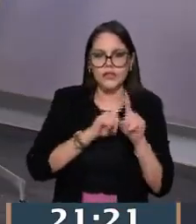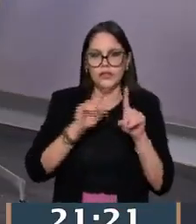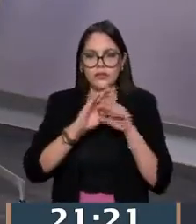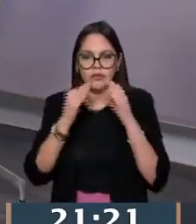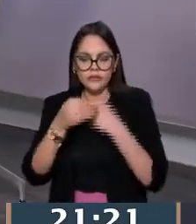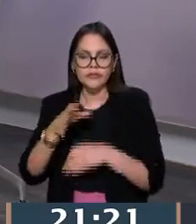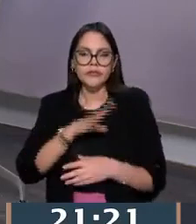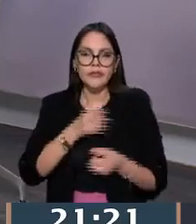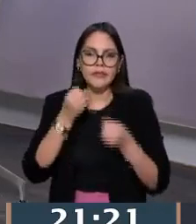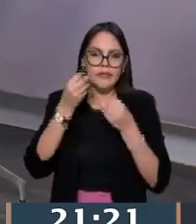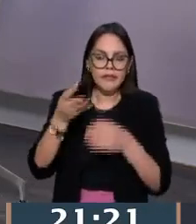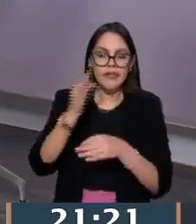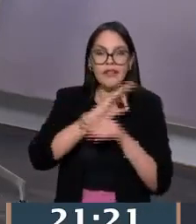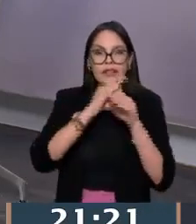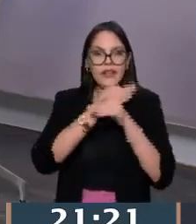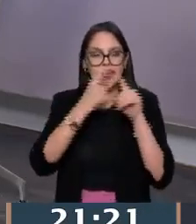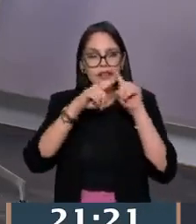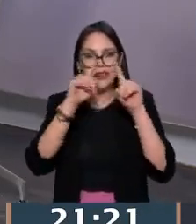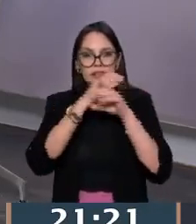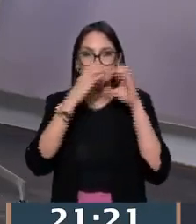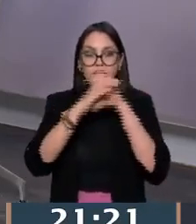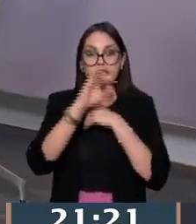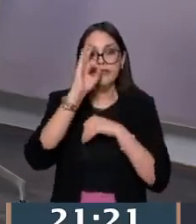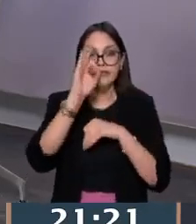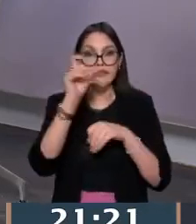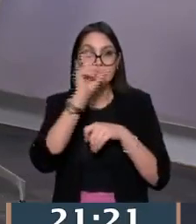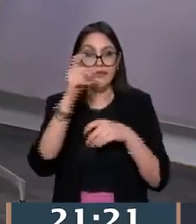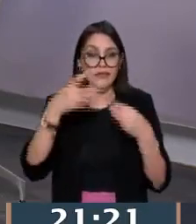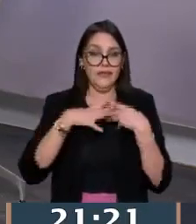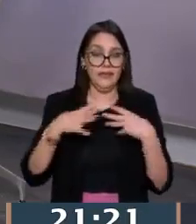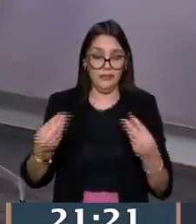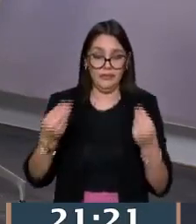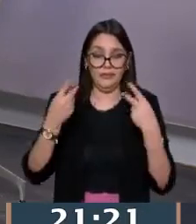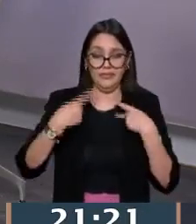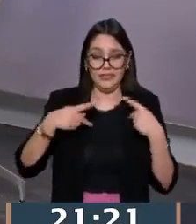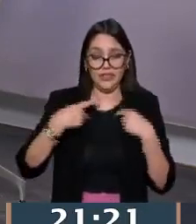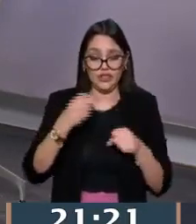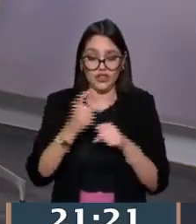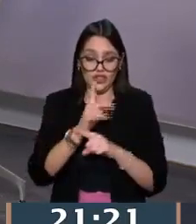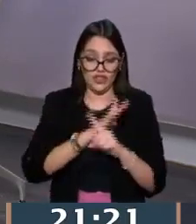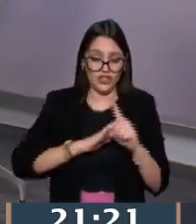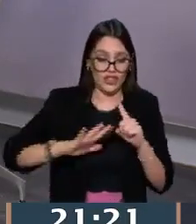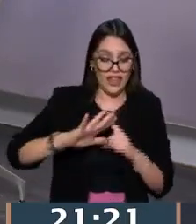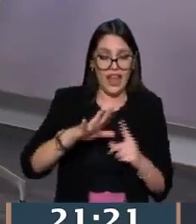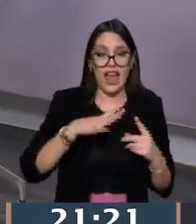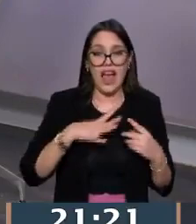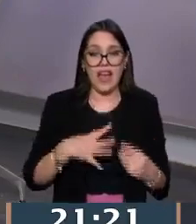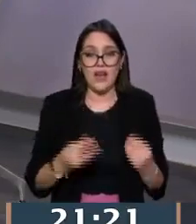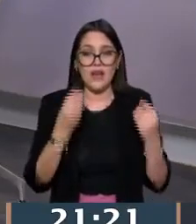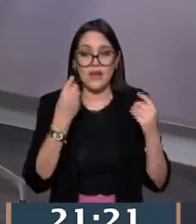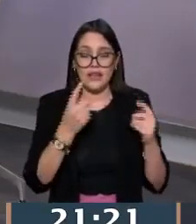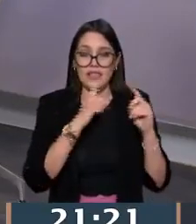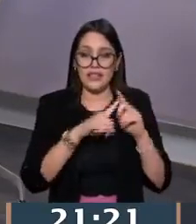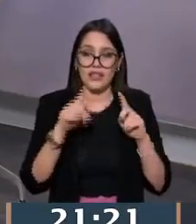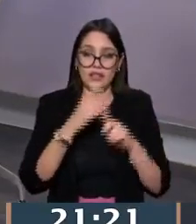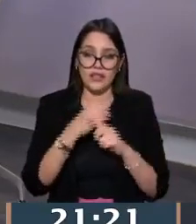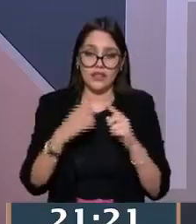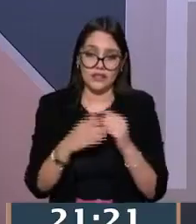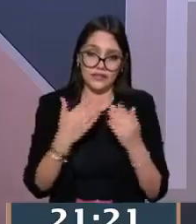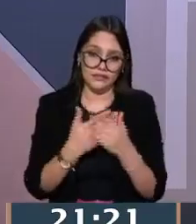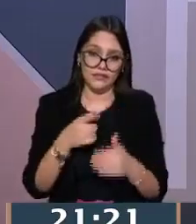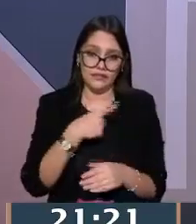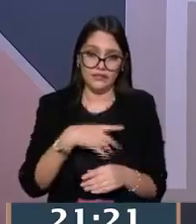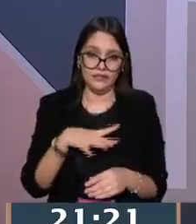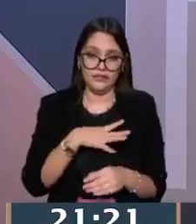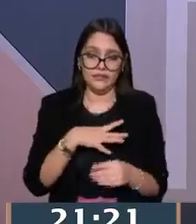merece, a la situación que finalmente una sociedad de tanta generación de riqueza como es la nuestra, en un planeta como el que vivimos,